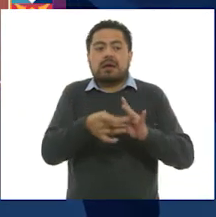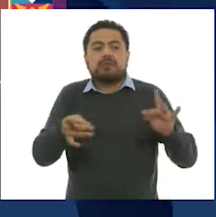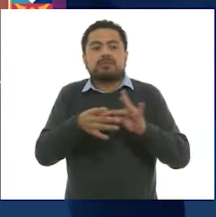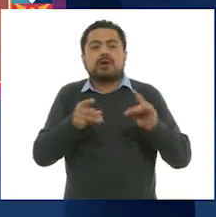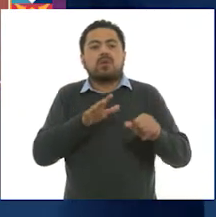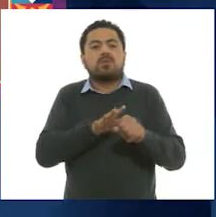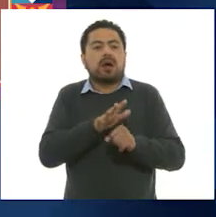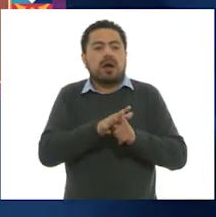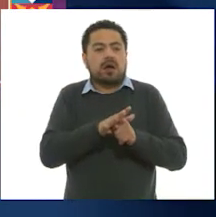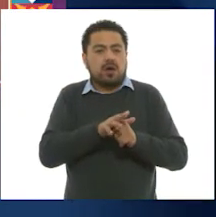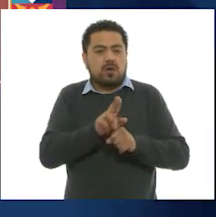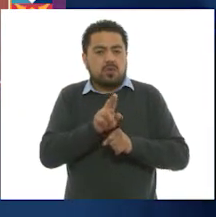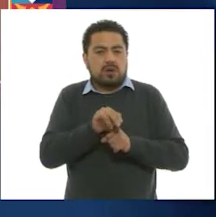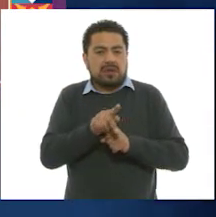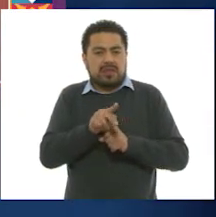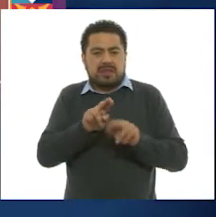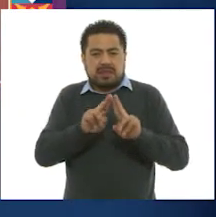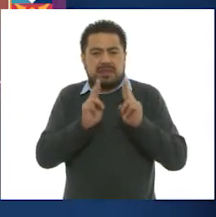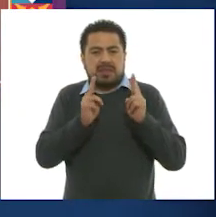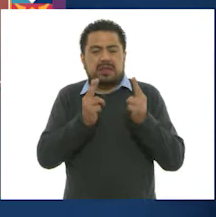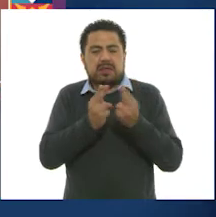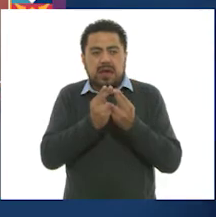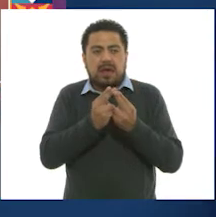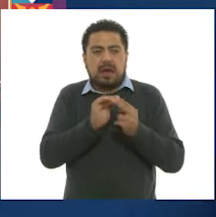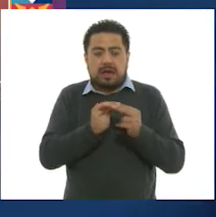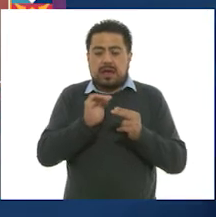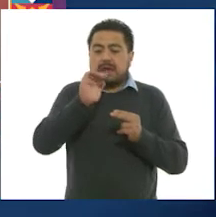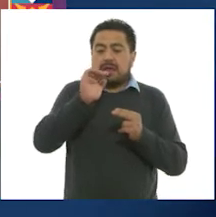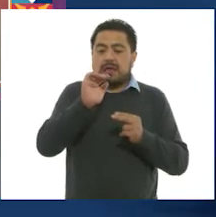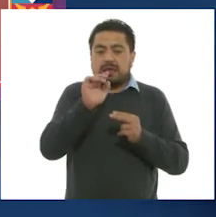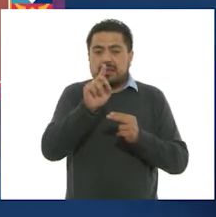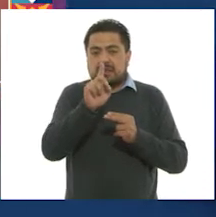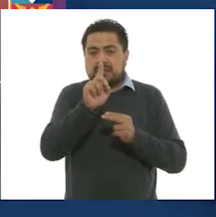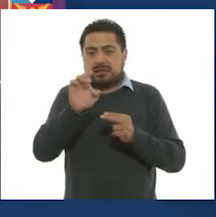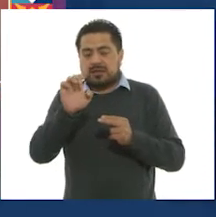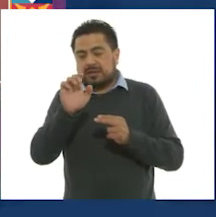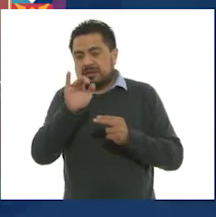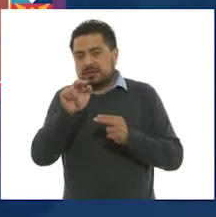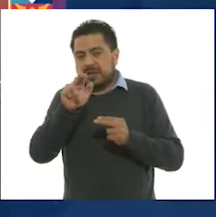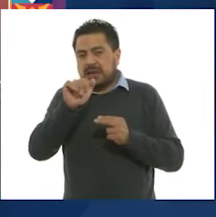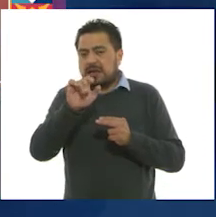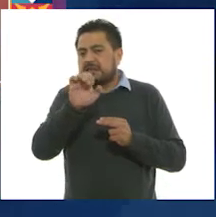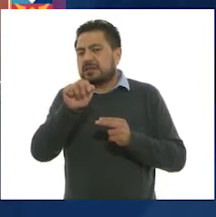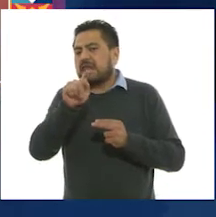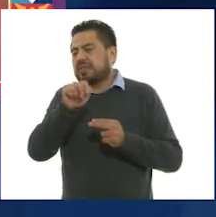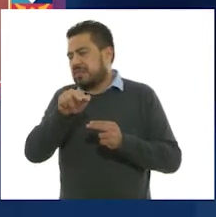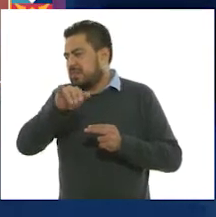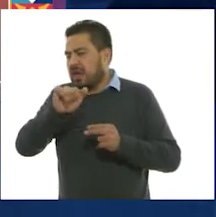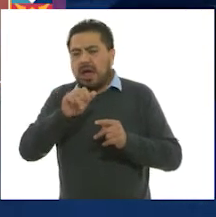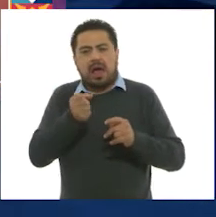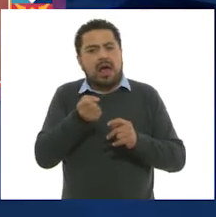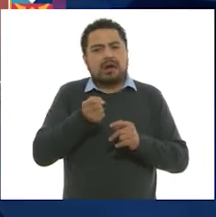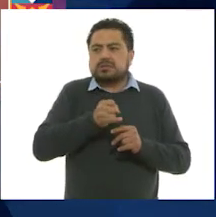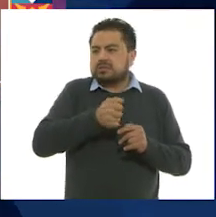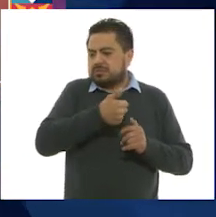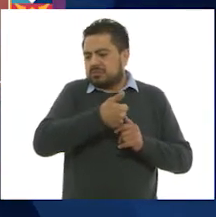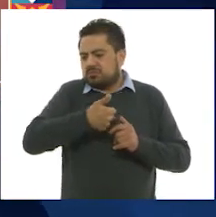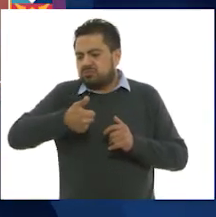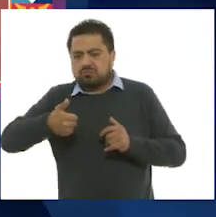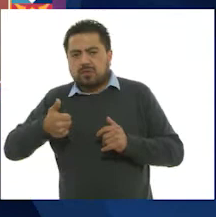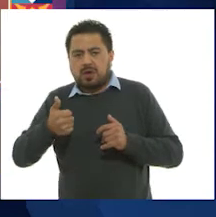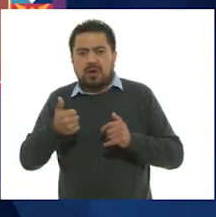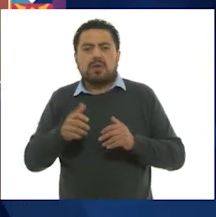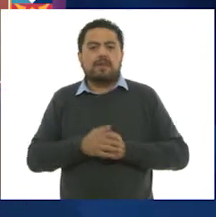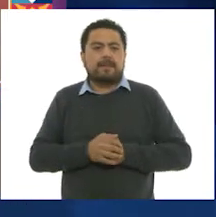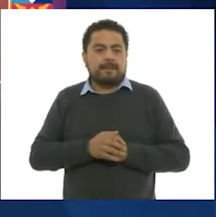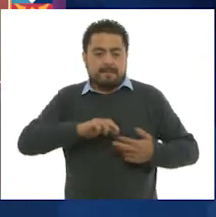las unidades. Arriba de ellas iban las decenas, luego las centenas y así sucesivamente